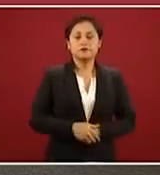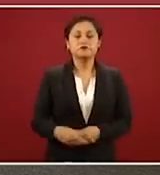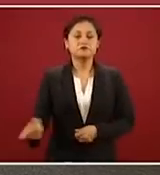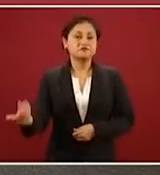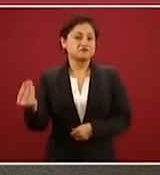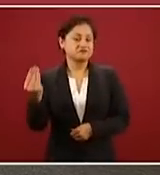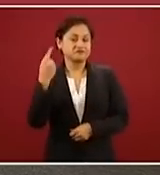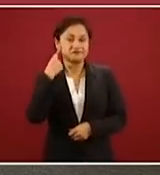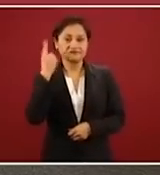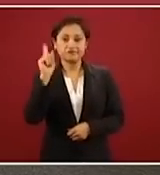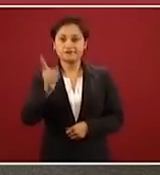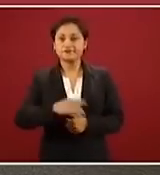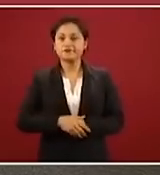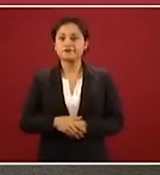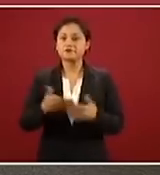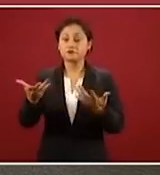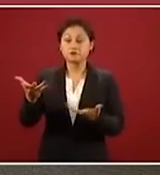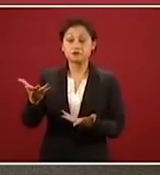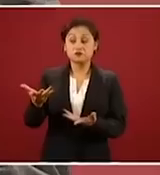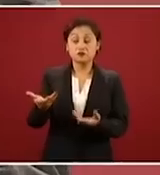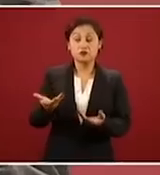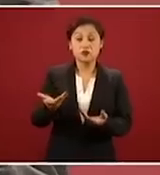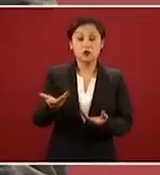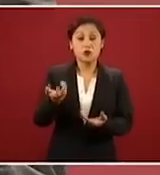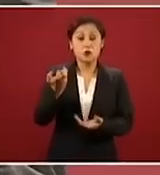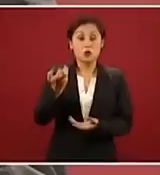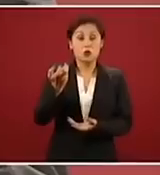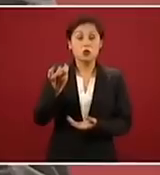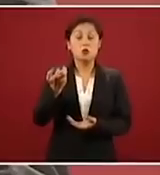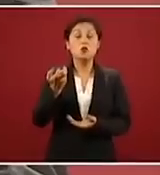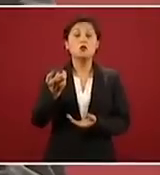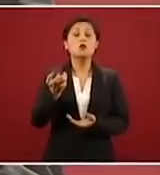Una cantidad importante. Vamos poco a poco. Ya